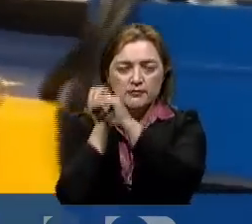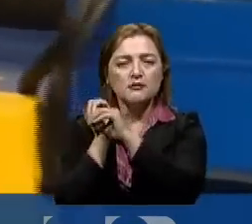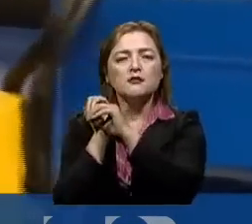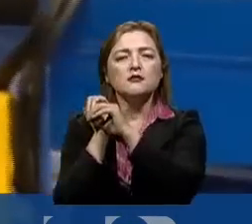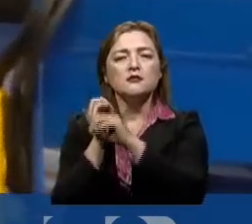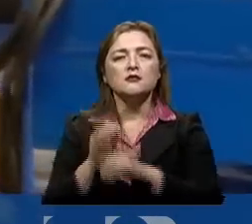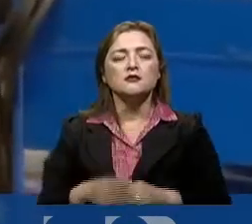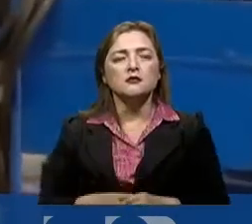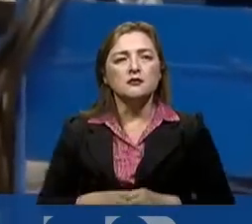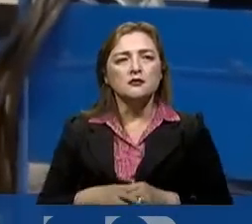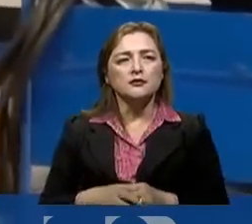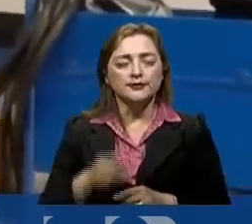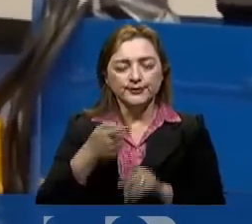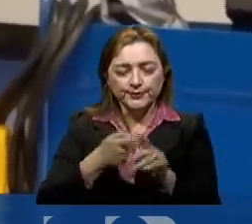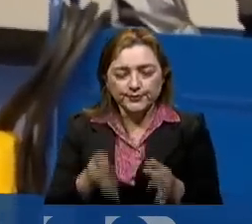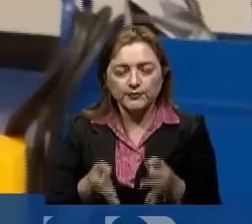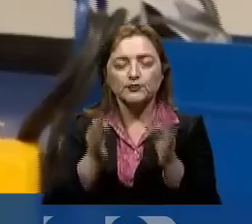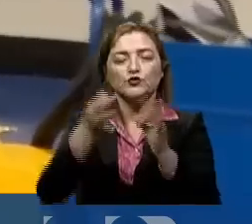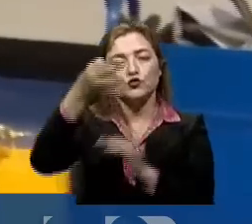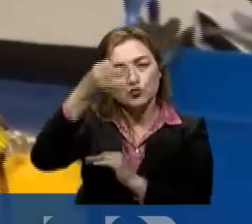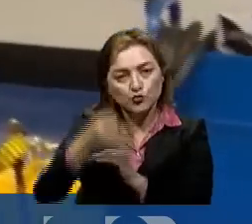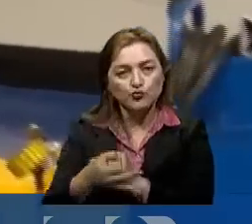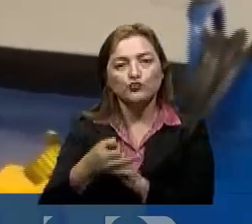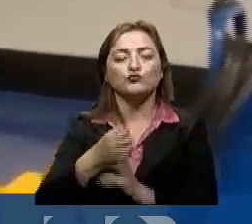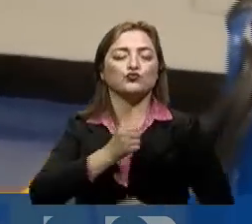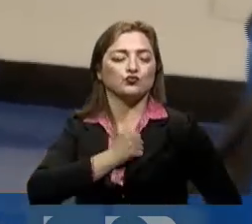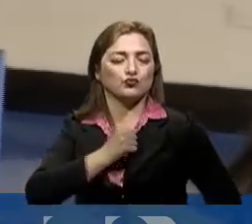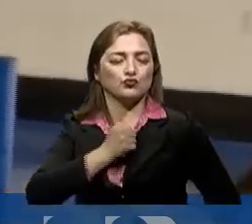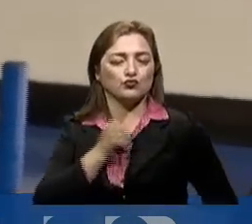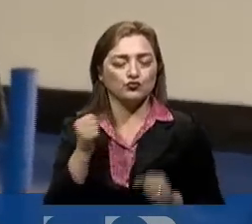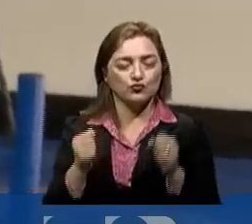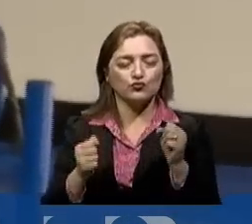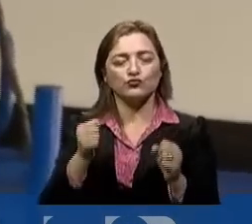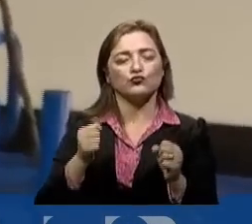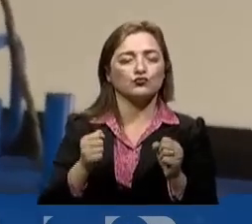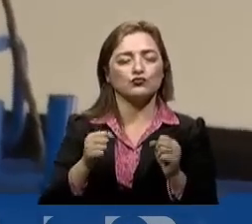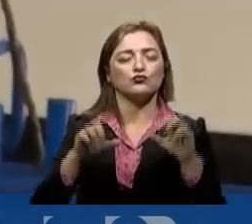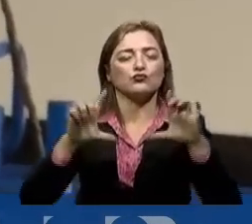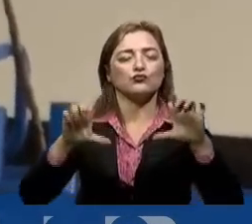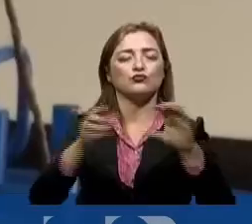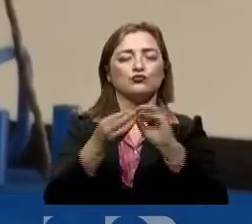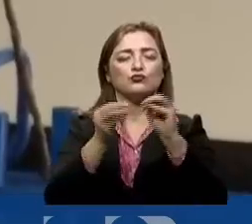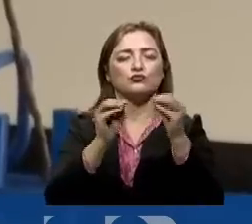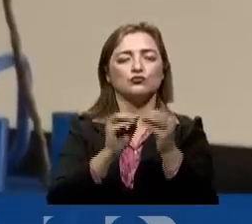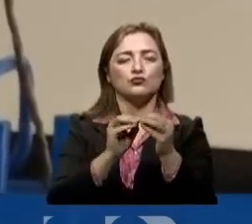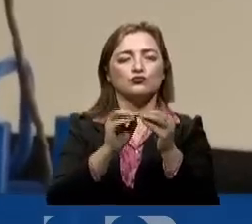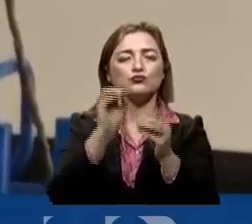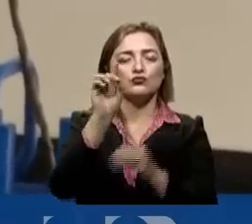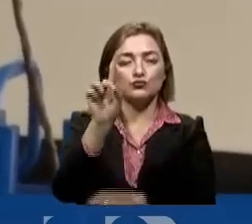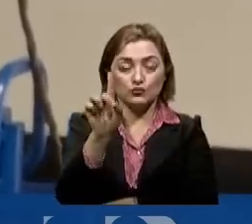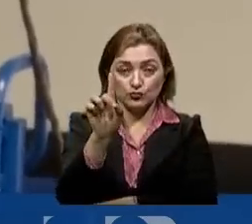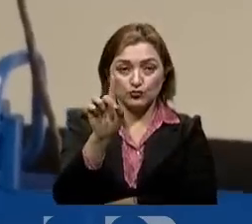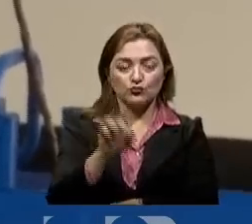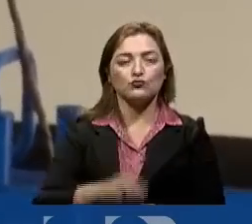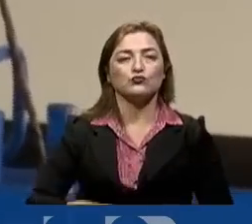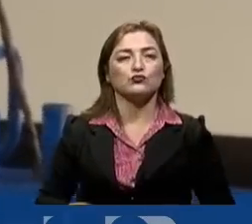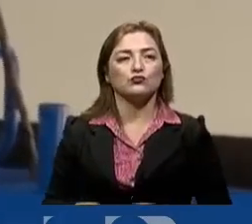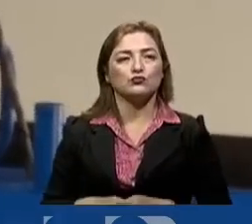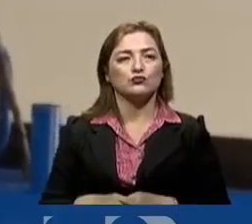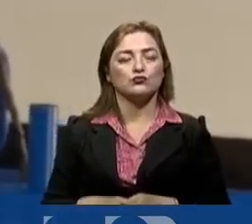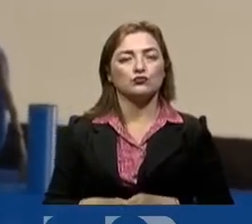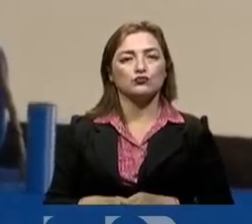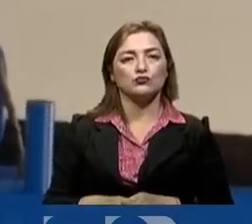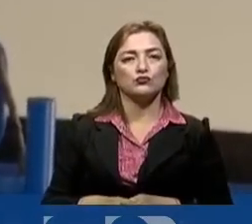obligatorio y que durante febrero lo deben cumplir aquellos propietarios de vehículos cuya placa termina en dígito 1. Nos encontramos a esta